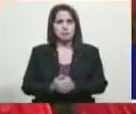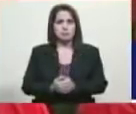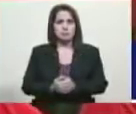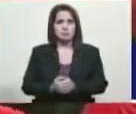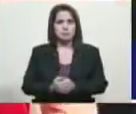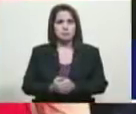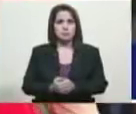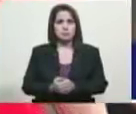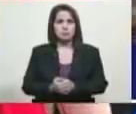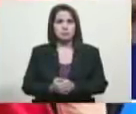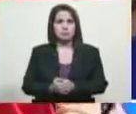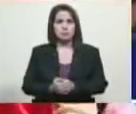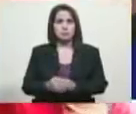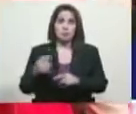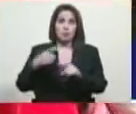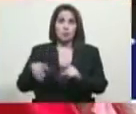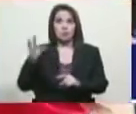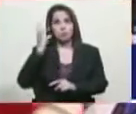Sánchez.